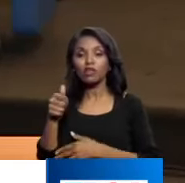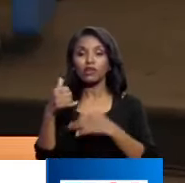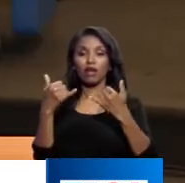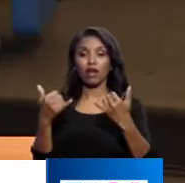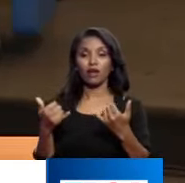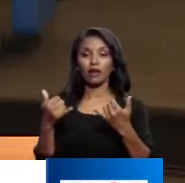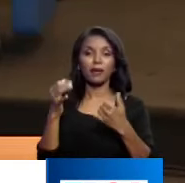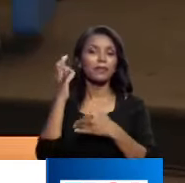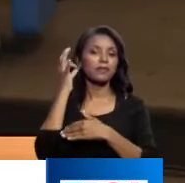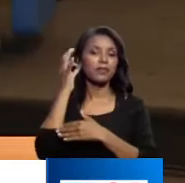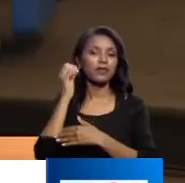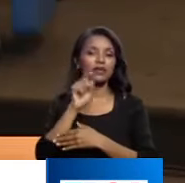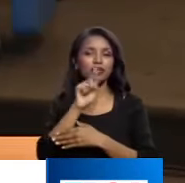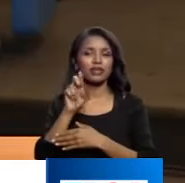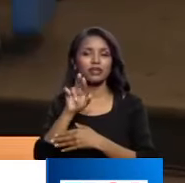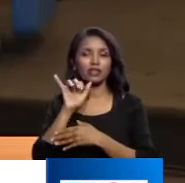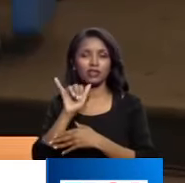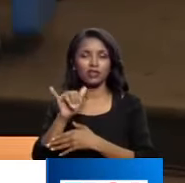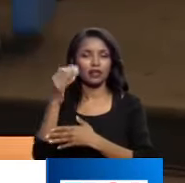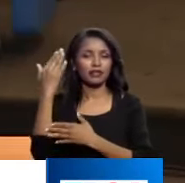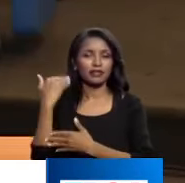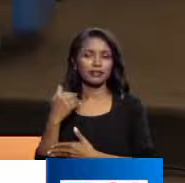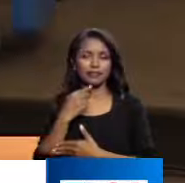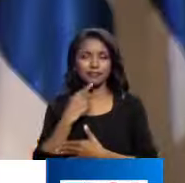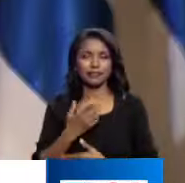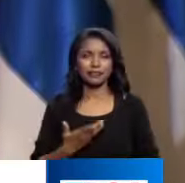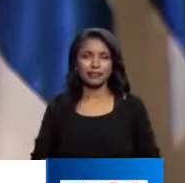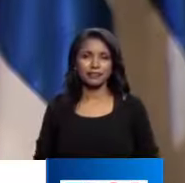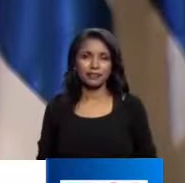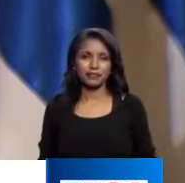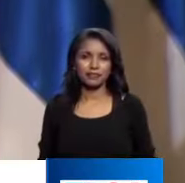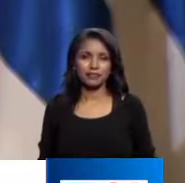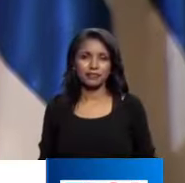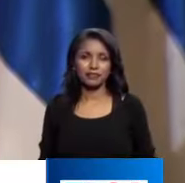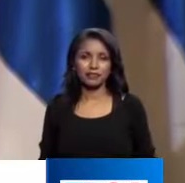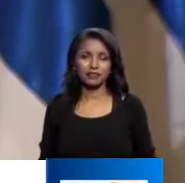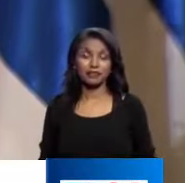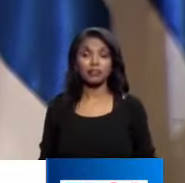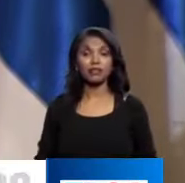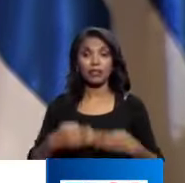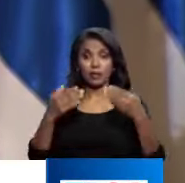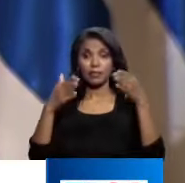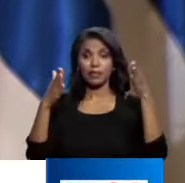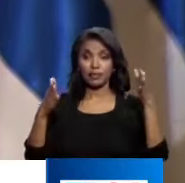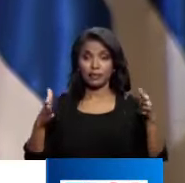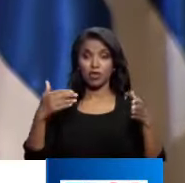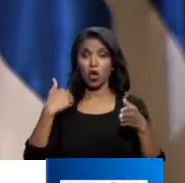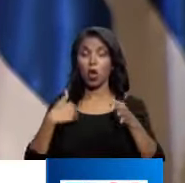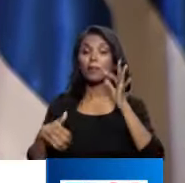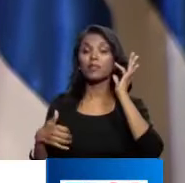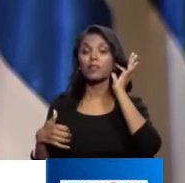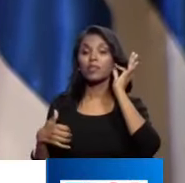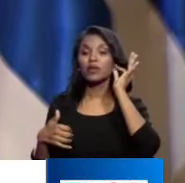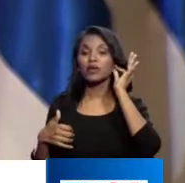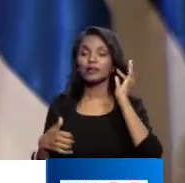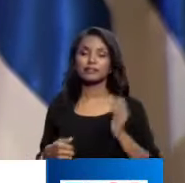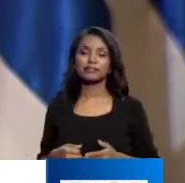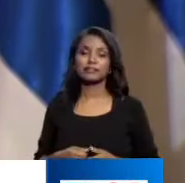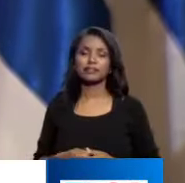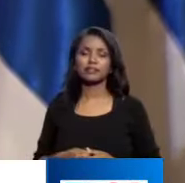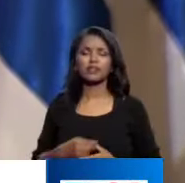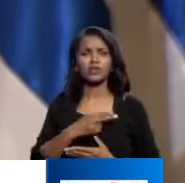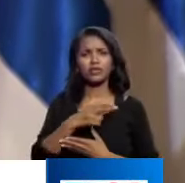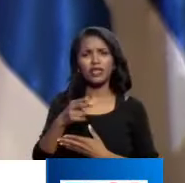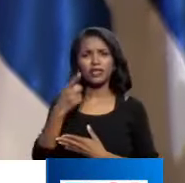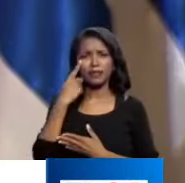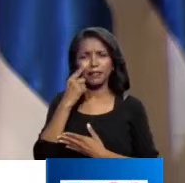la candidata Zulay Rodríguez. Inicia tu tiempo en este momento. Panameño, panameña. Tú has escuchado todas